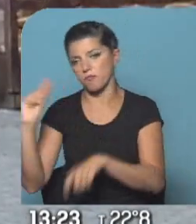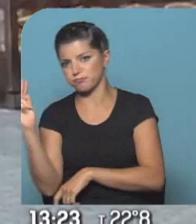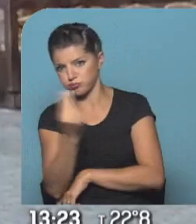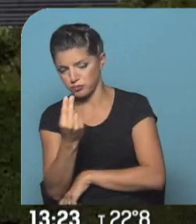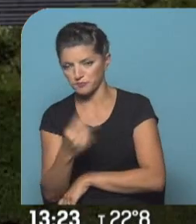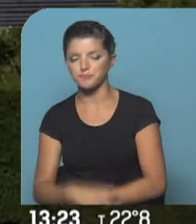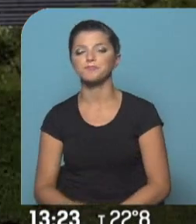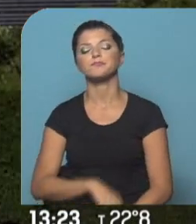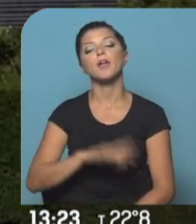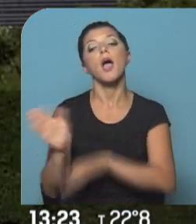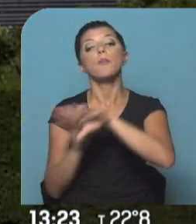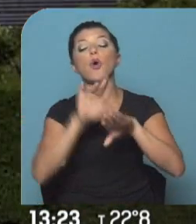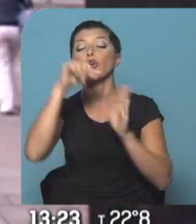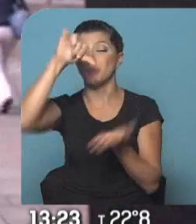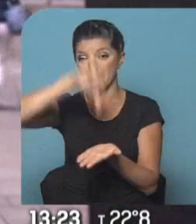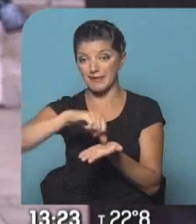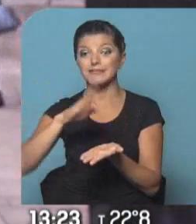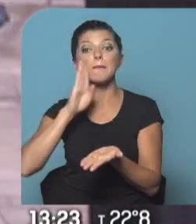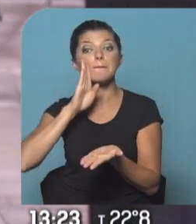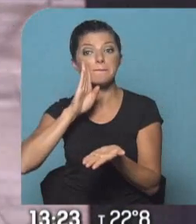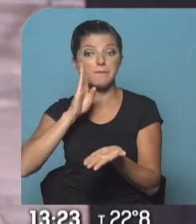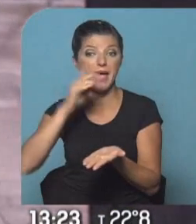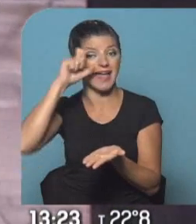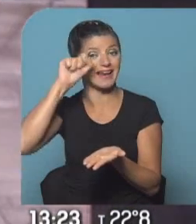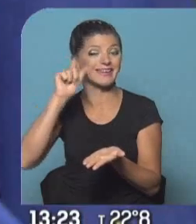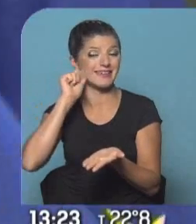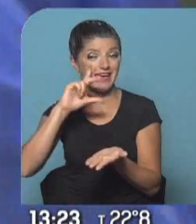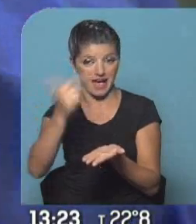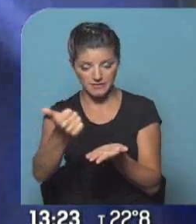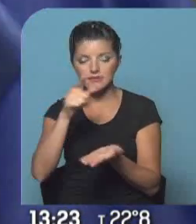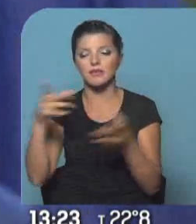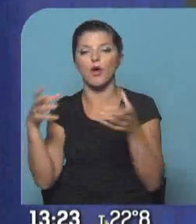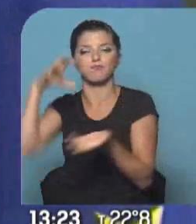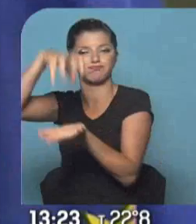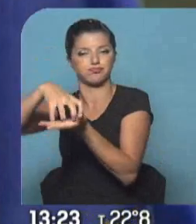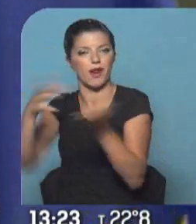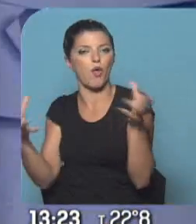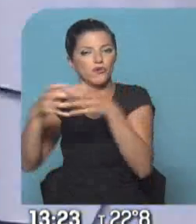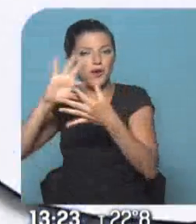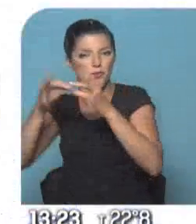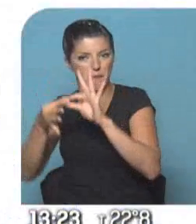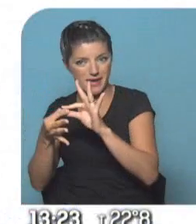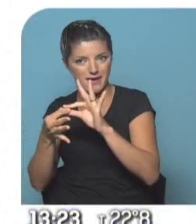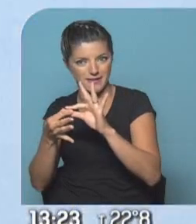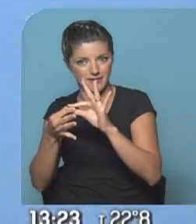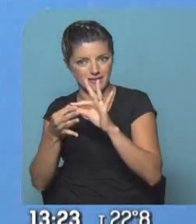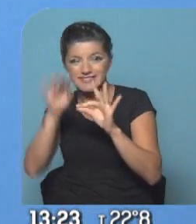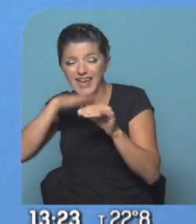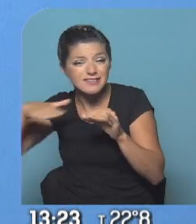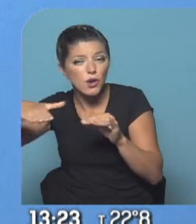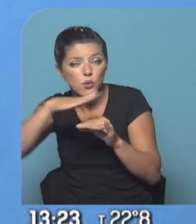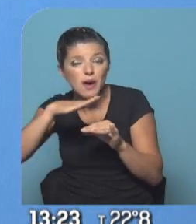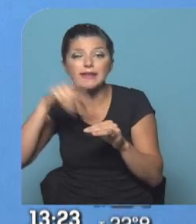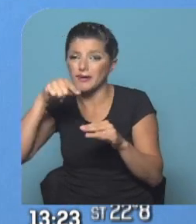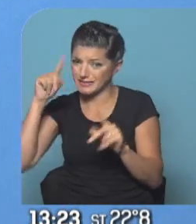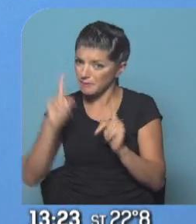amenazado por la escisión es Bélgica, la nación donde se asienta la Unión Europea, símbolo de la unificación continental. Es paradójicamente escenario de un